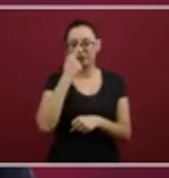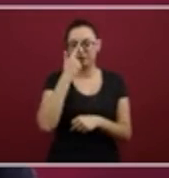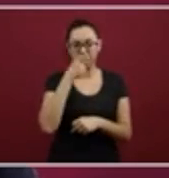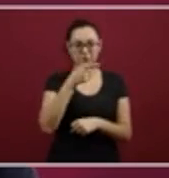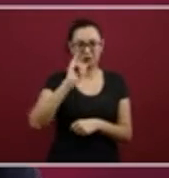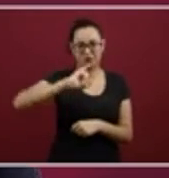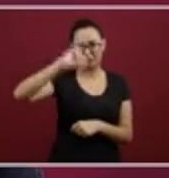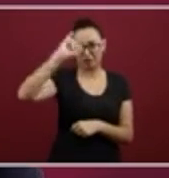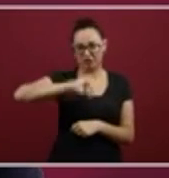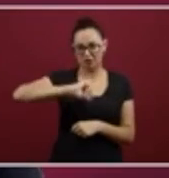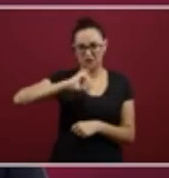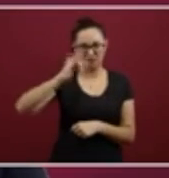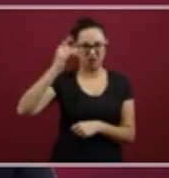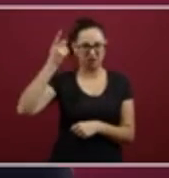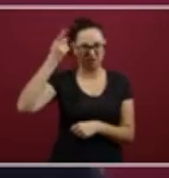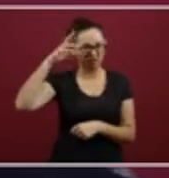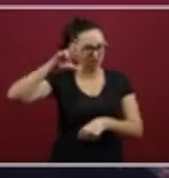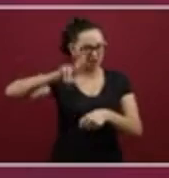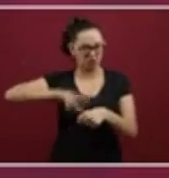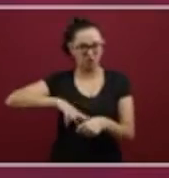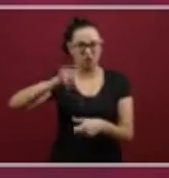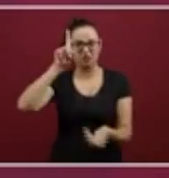departamento, un director, tenía